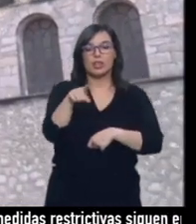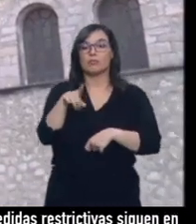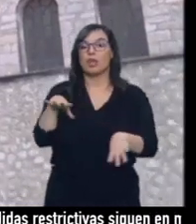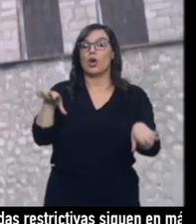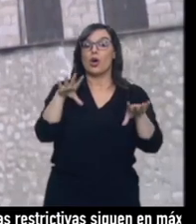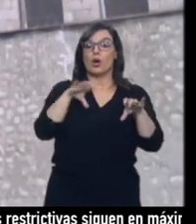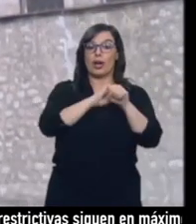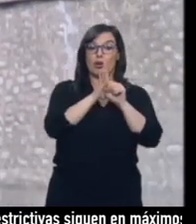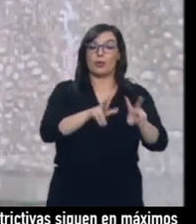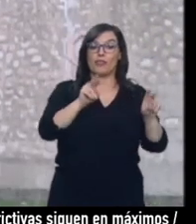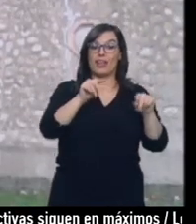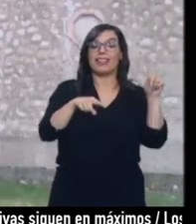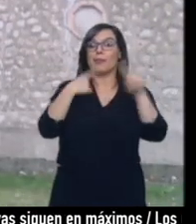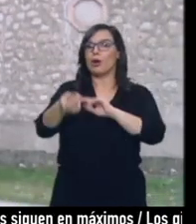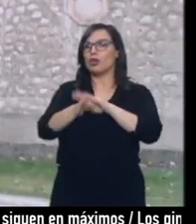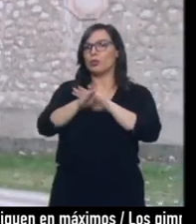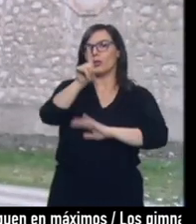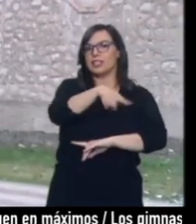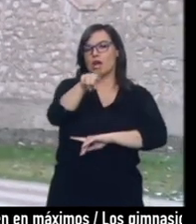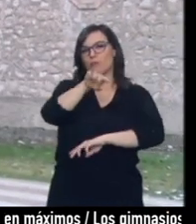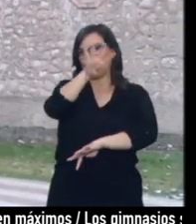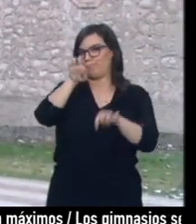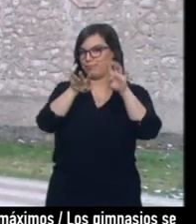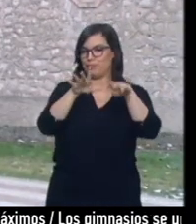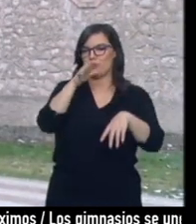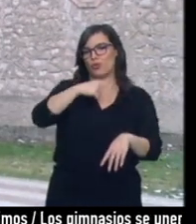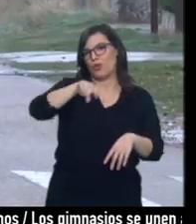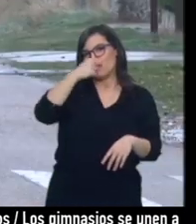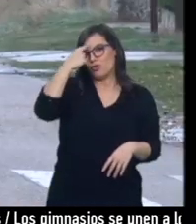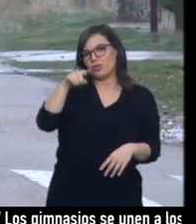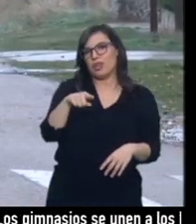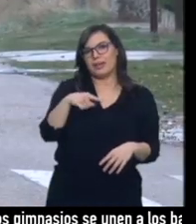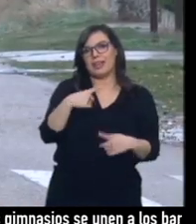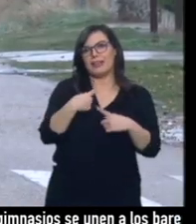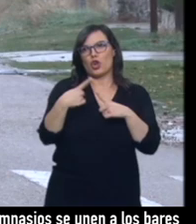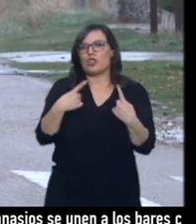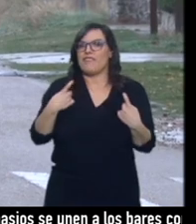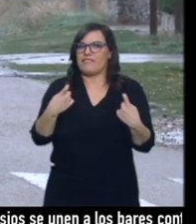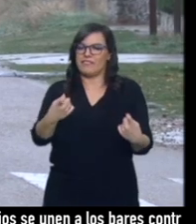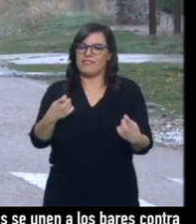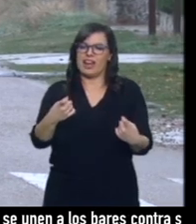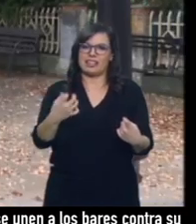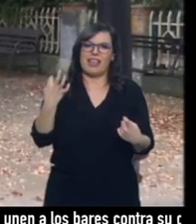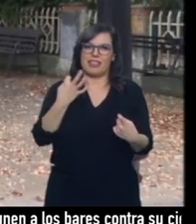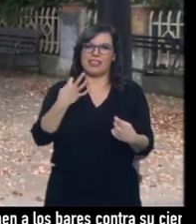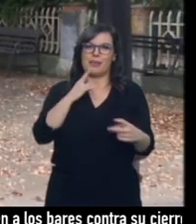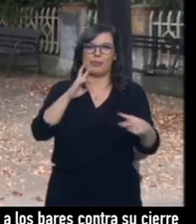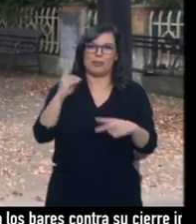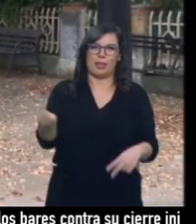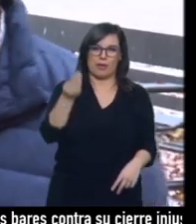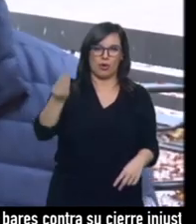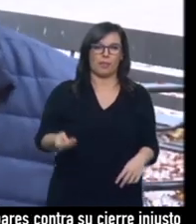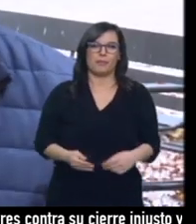la pandemia se mantenga esta tendencia porque son conscientes de las carencias a las que se debería dar una mejor